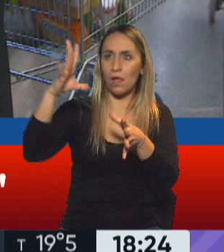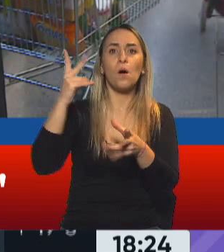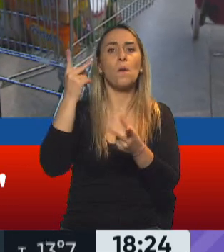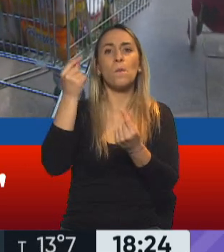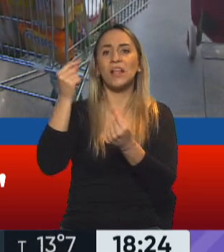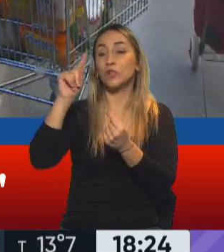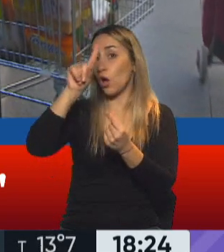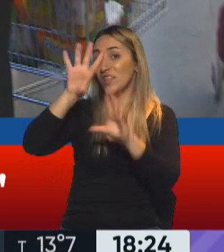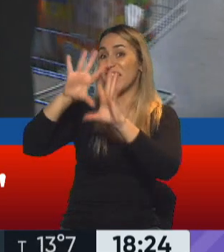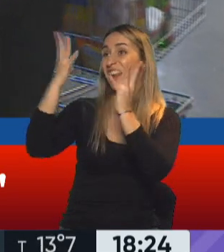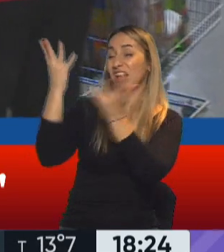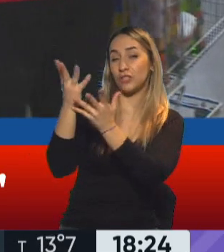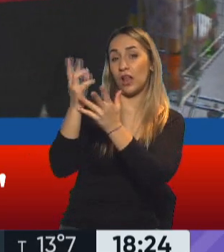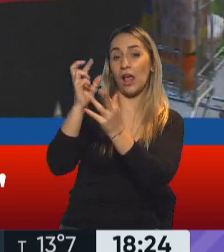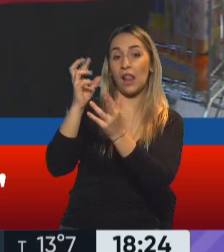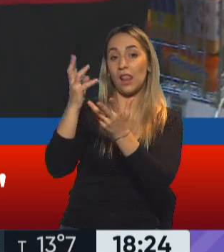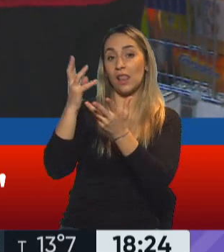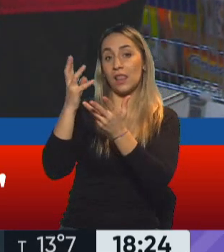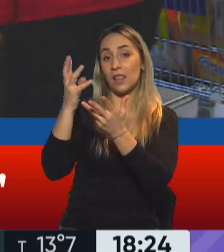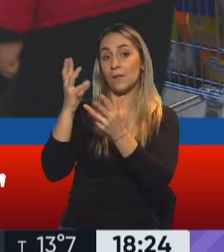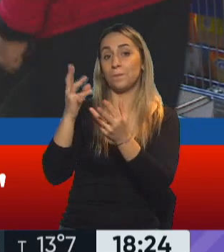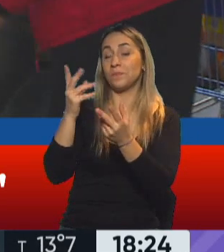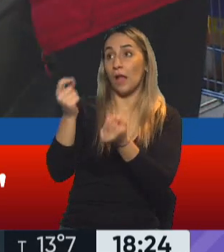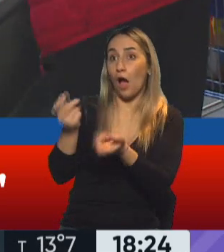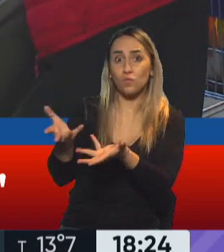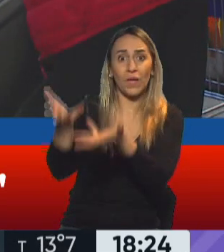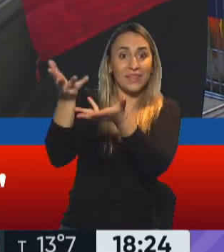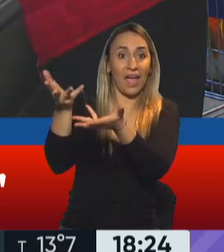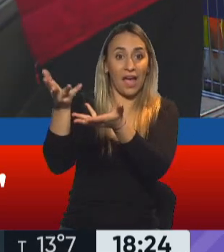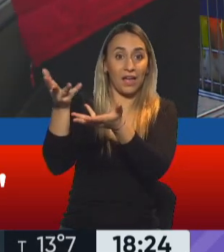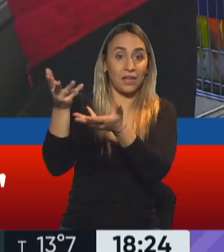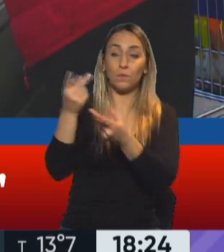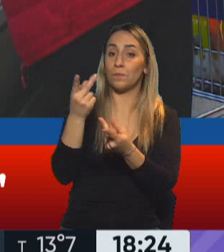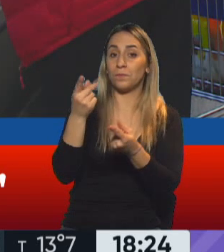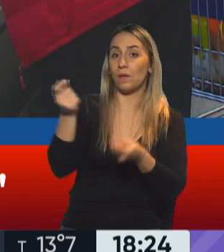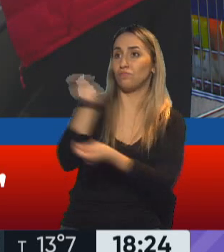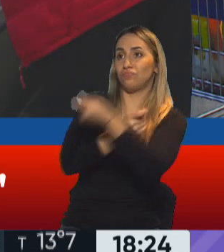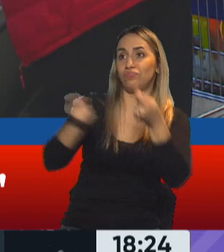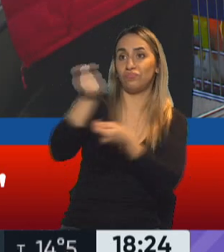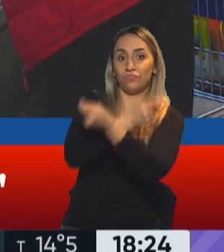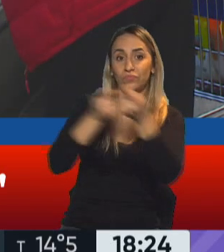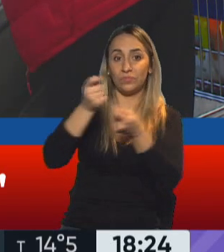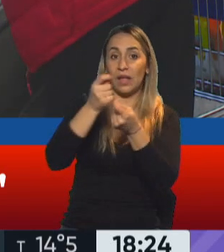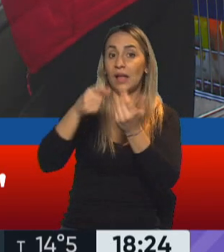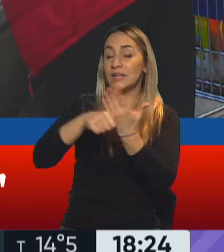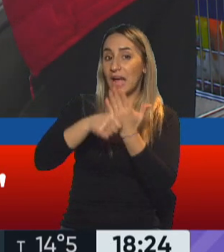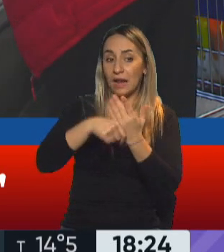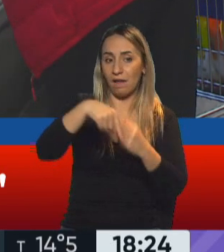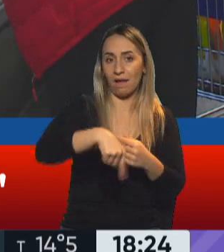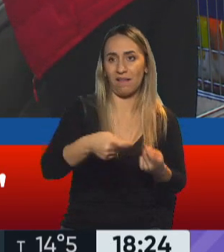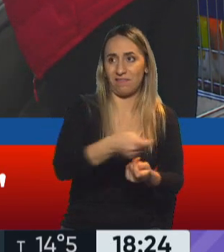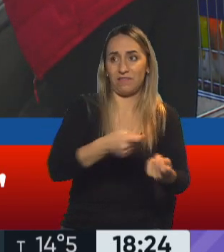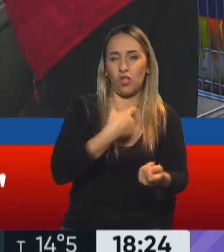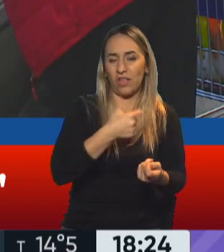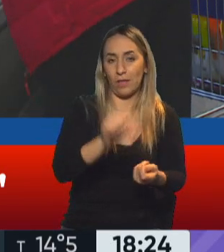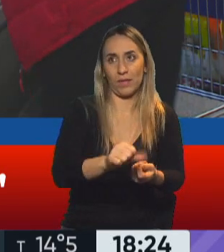Porque sabemos que si el precio internacional aumenta, sí, digamos, quien comercializa después carne aquí en el interior no quiere perder,